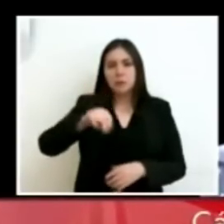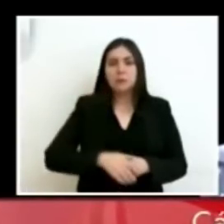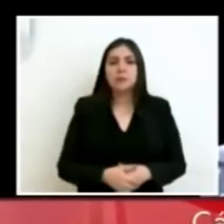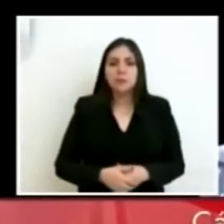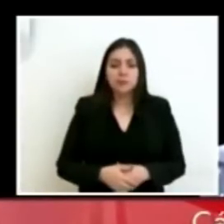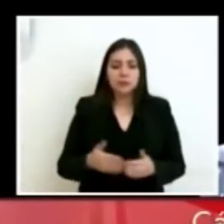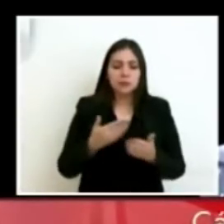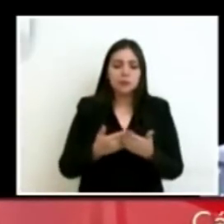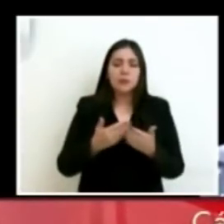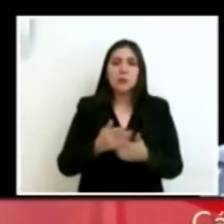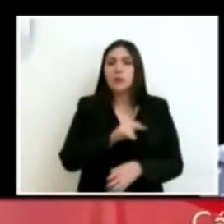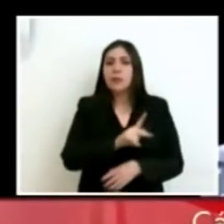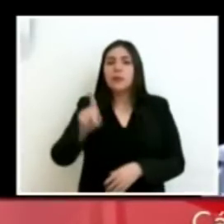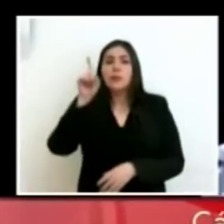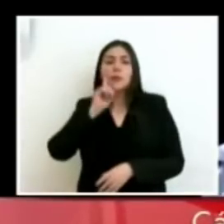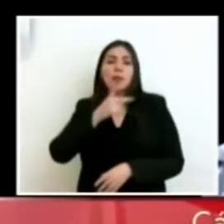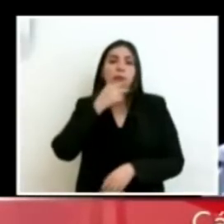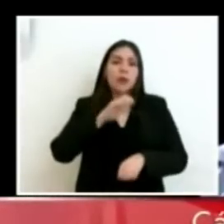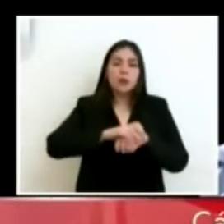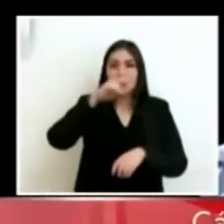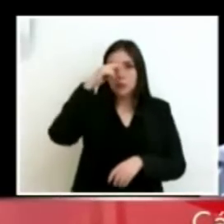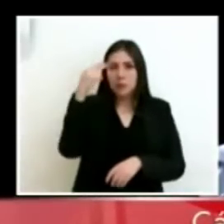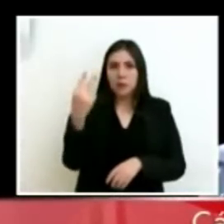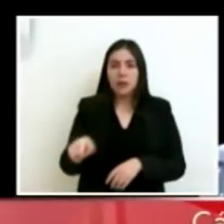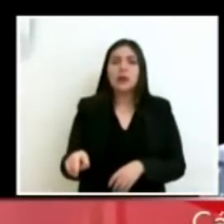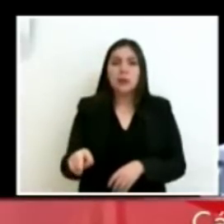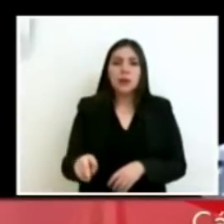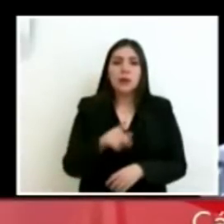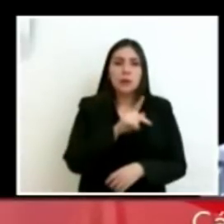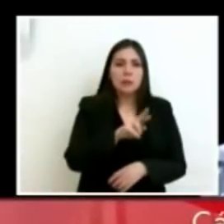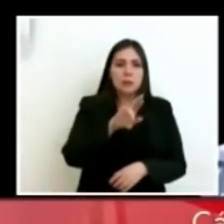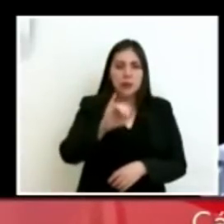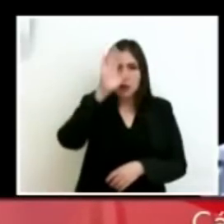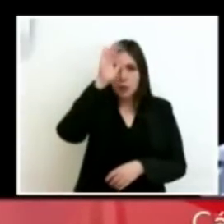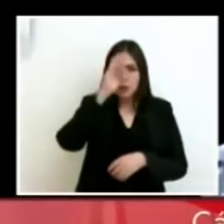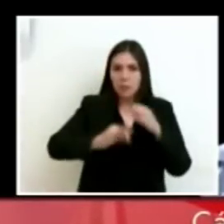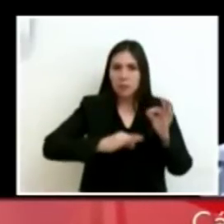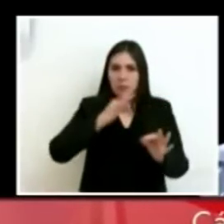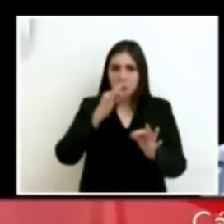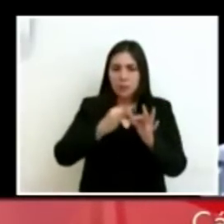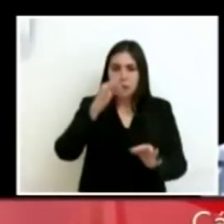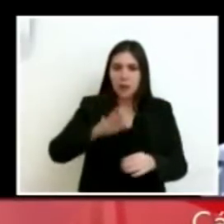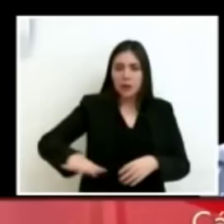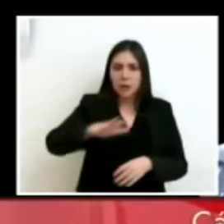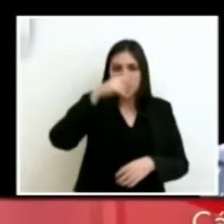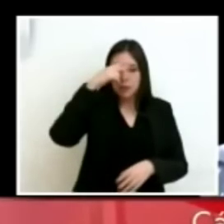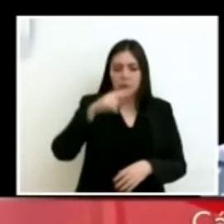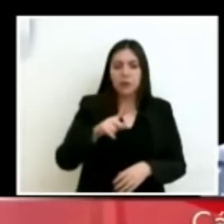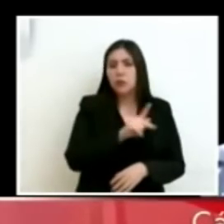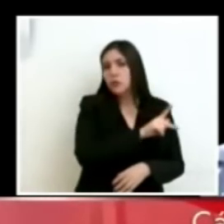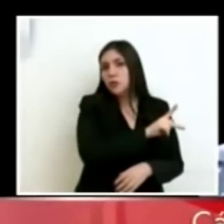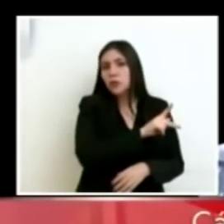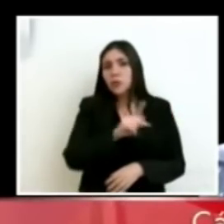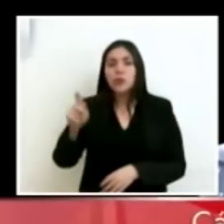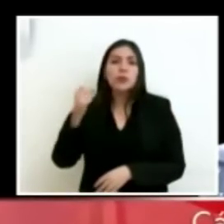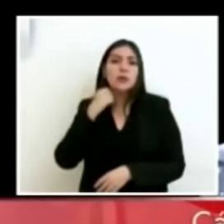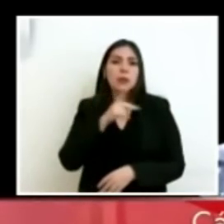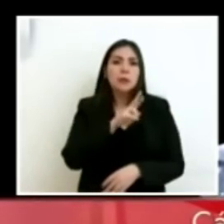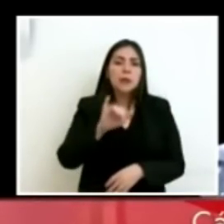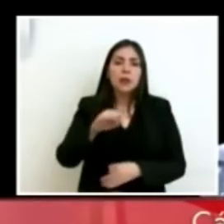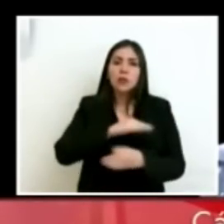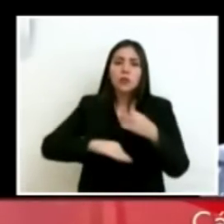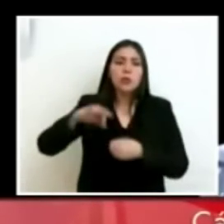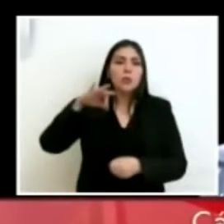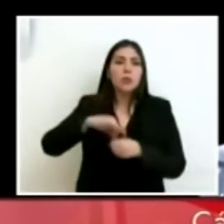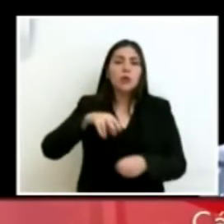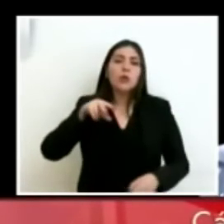Amigas mexicanas y mexicanos, el PRI le cumplió al pueblo de México. Todas y todos los senadores del PRI votamos en